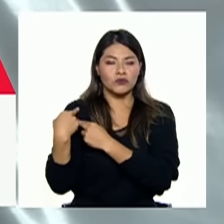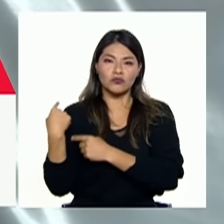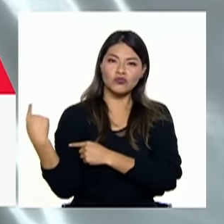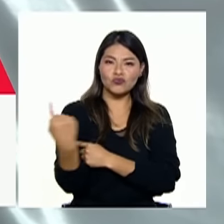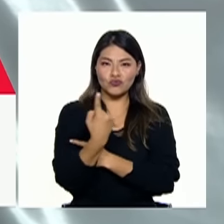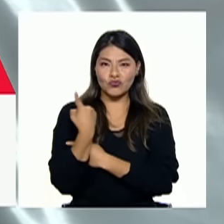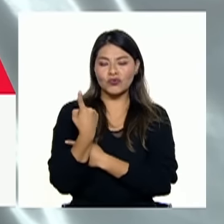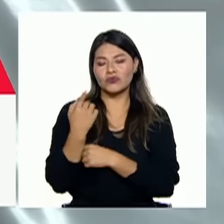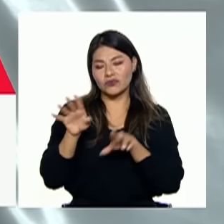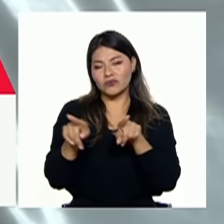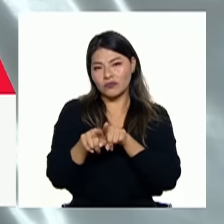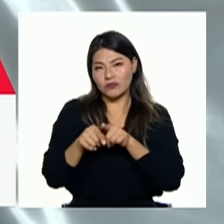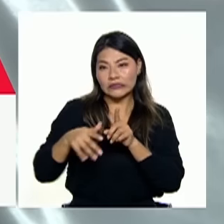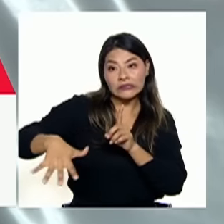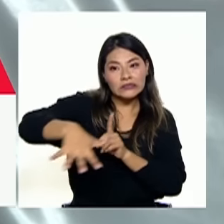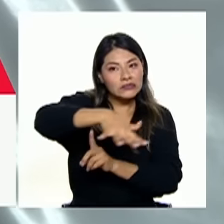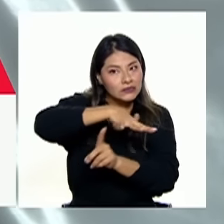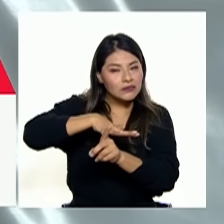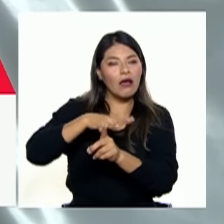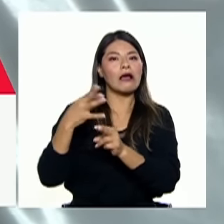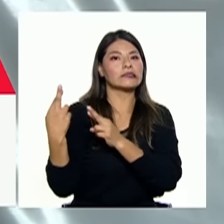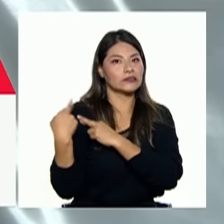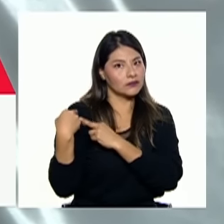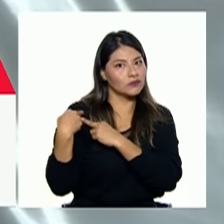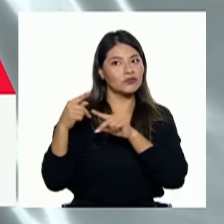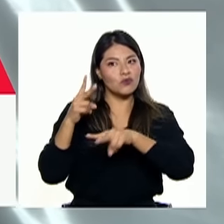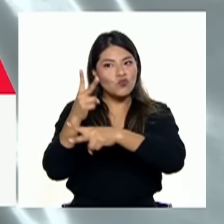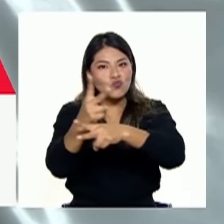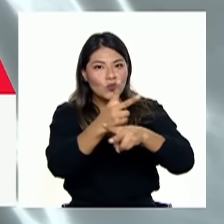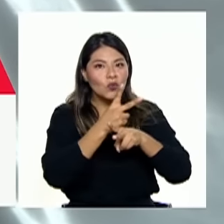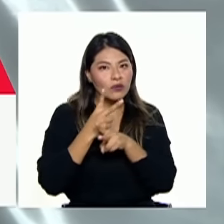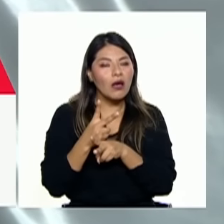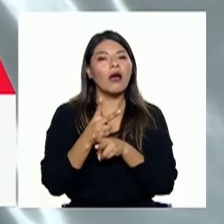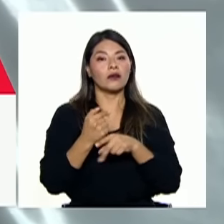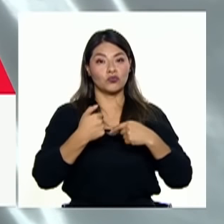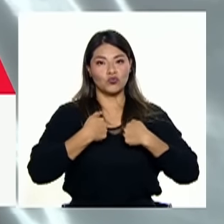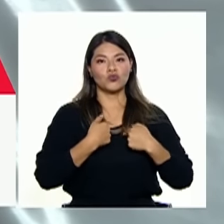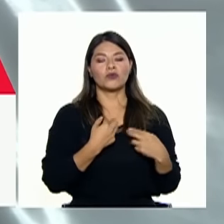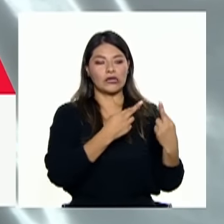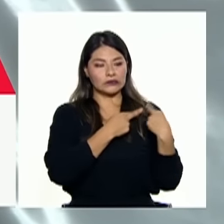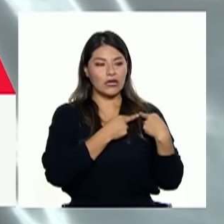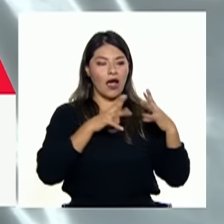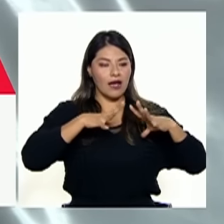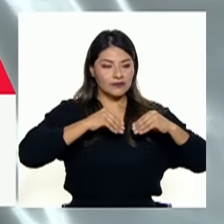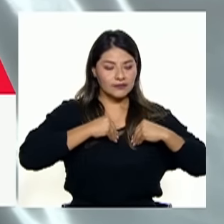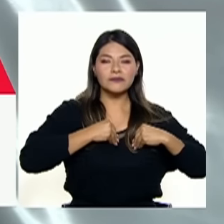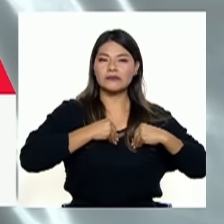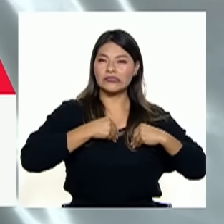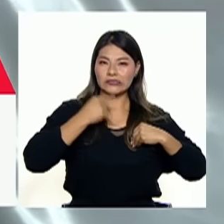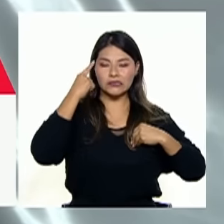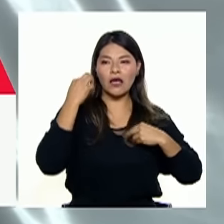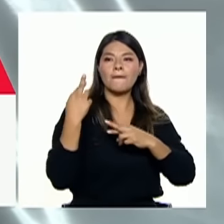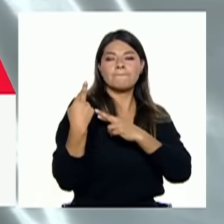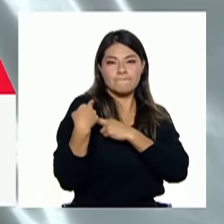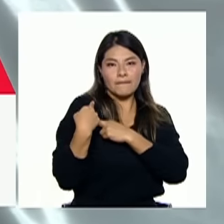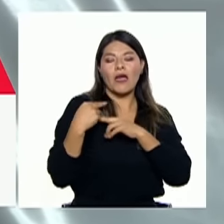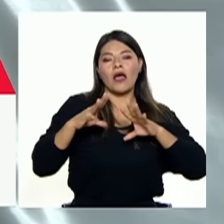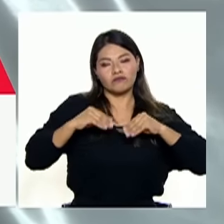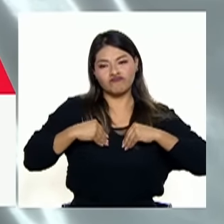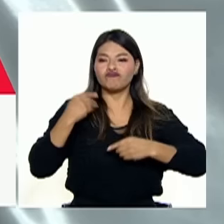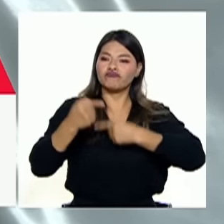entorno. Es una prioridad que nuestra institución ha reconocido con mucha responsabilidad y que